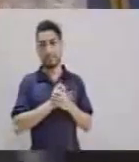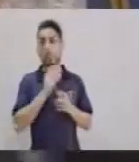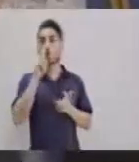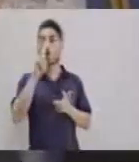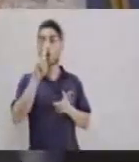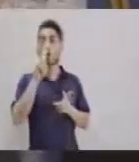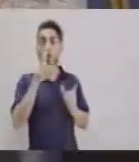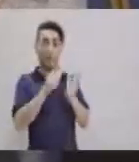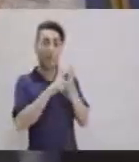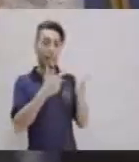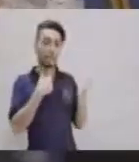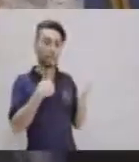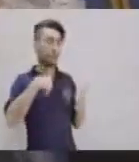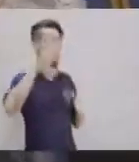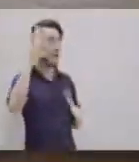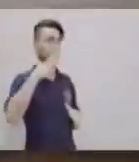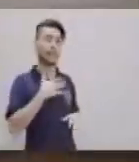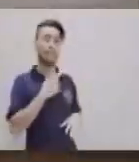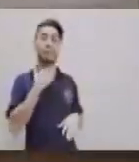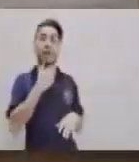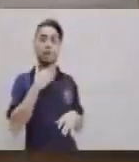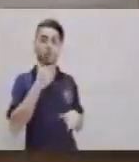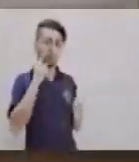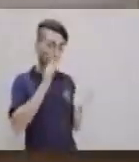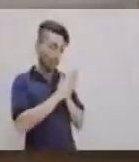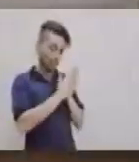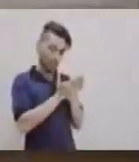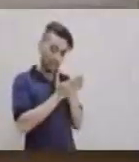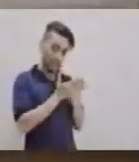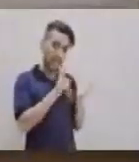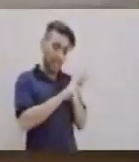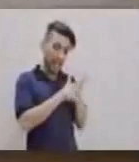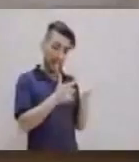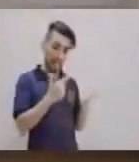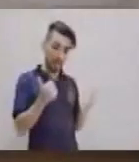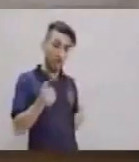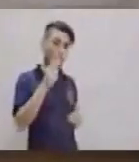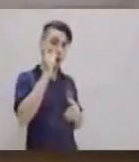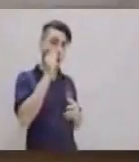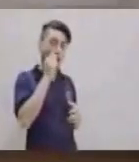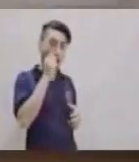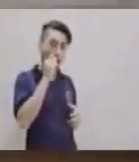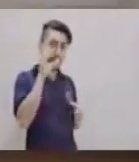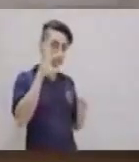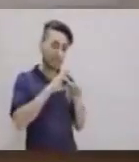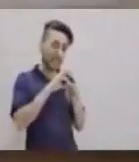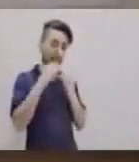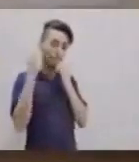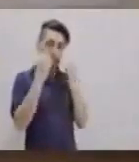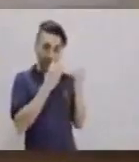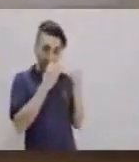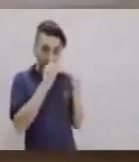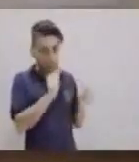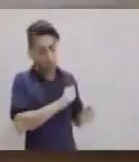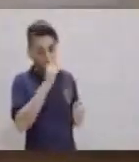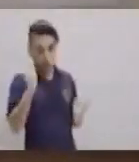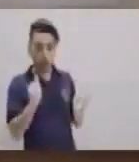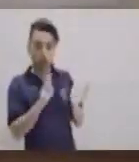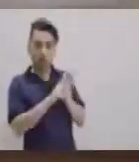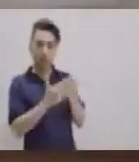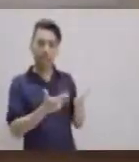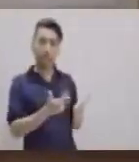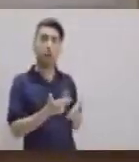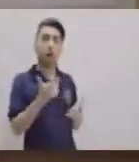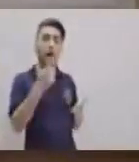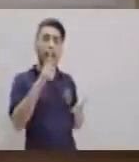dos obras que me han gustado mucho de Miguel Ángel Asturias, que es Hombres de Maíz y Leyendas de Guatemala. Los invito a que puedan leer